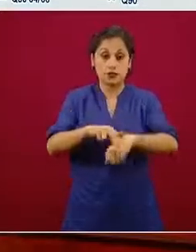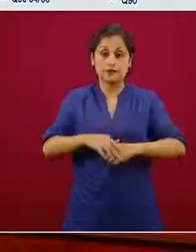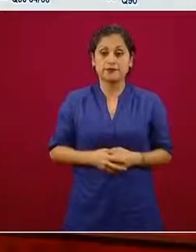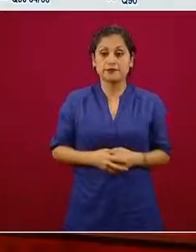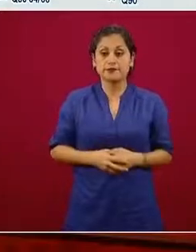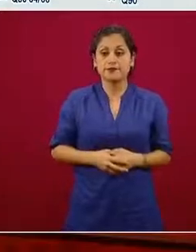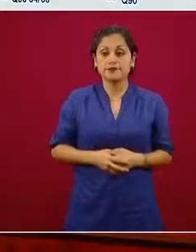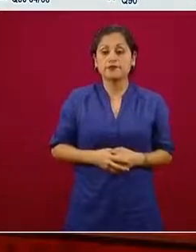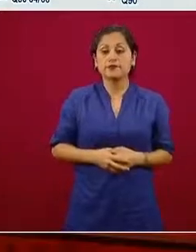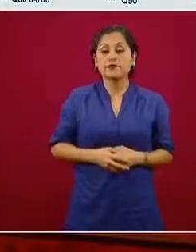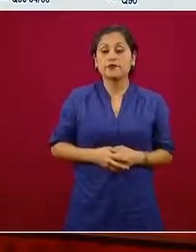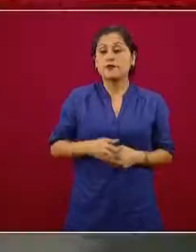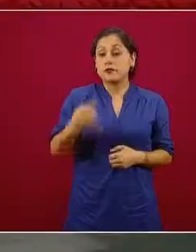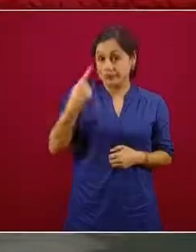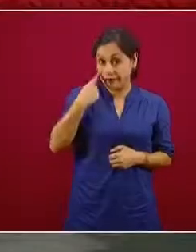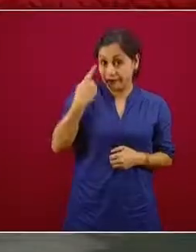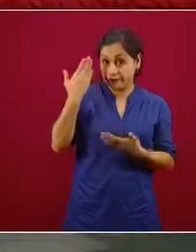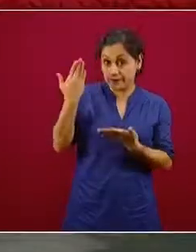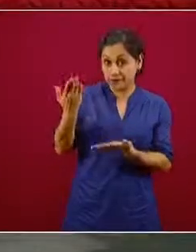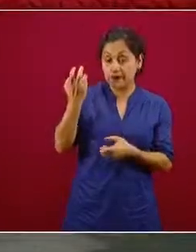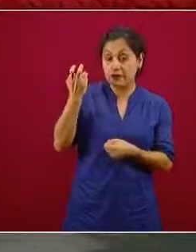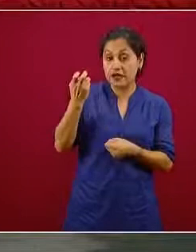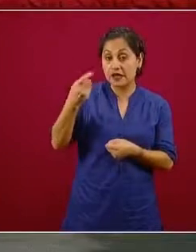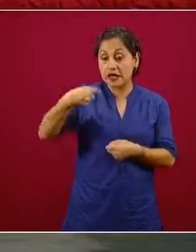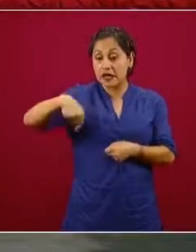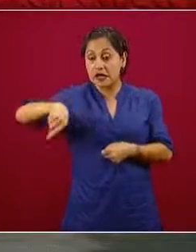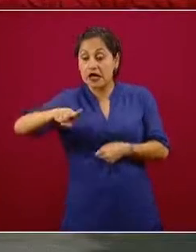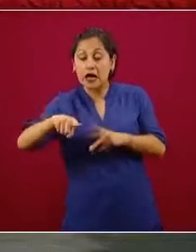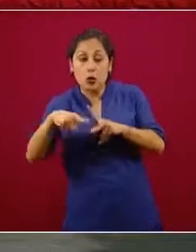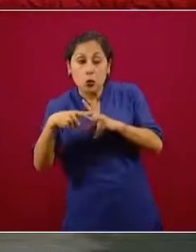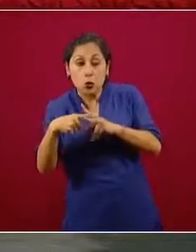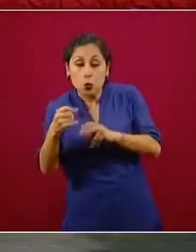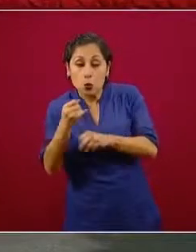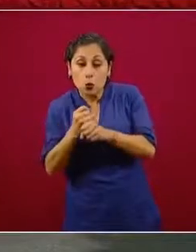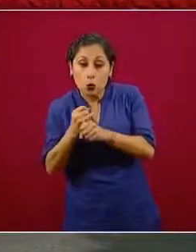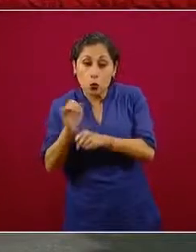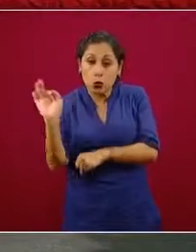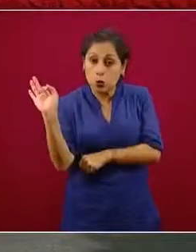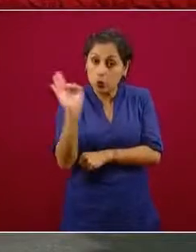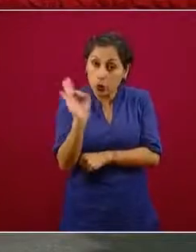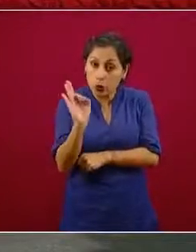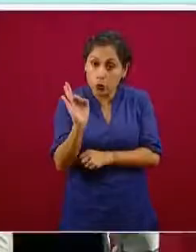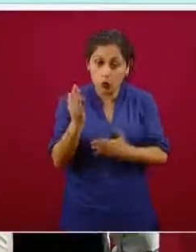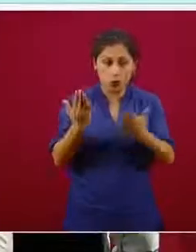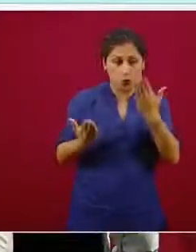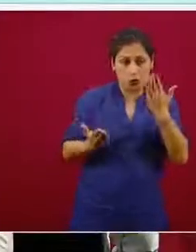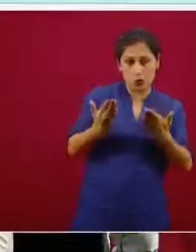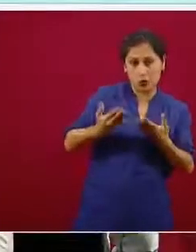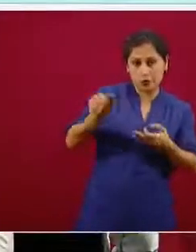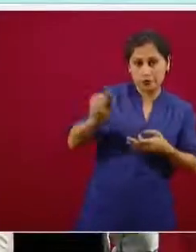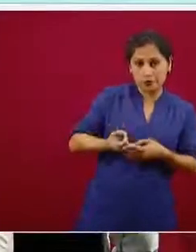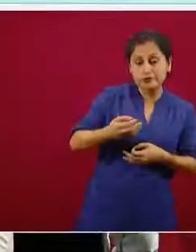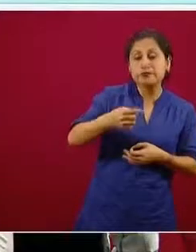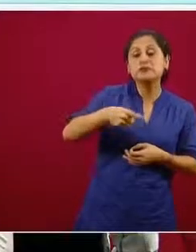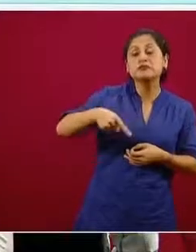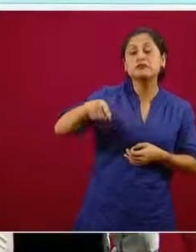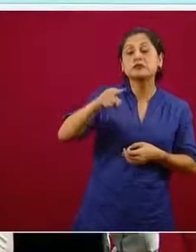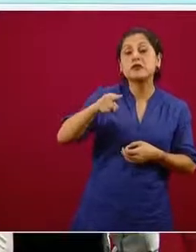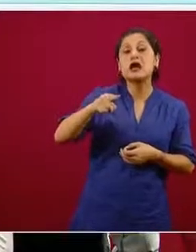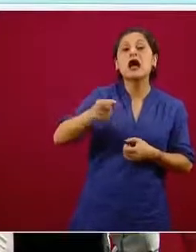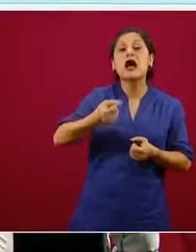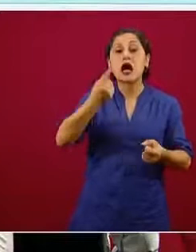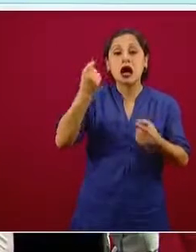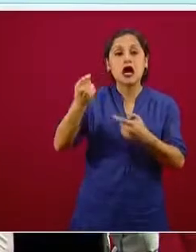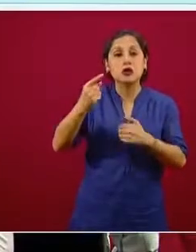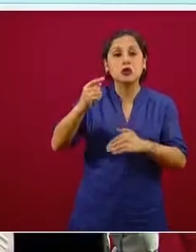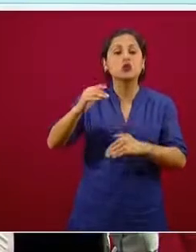con respecto a la predicción, a pesar de que tenemos una cantidad importante de casos por encima de la predicción,